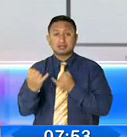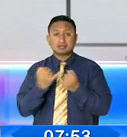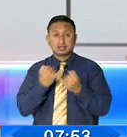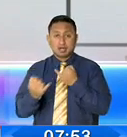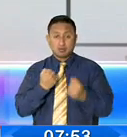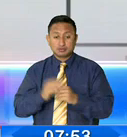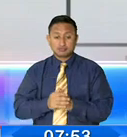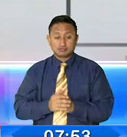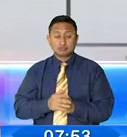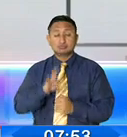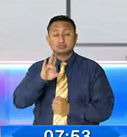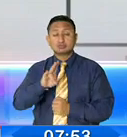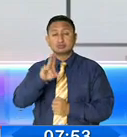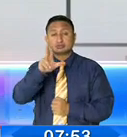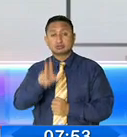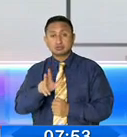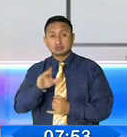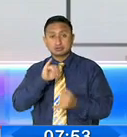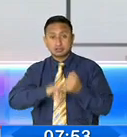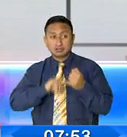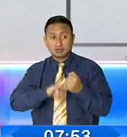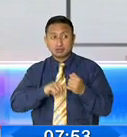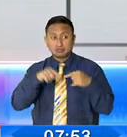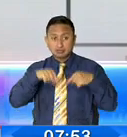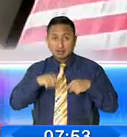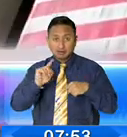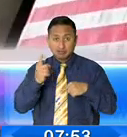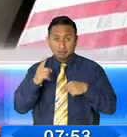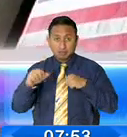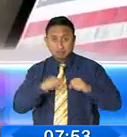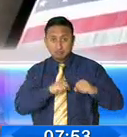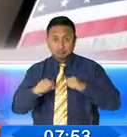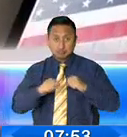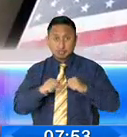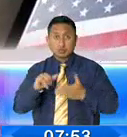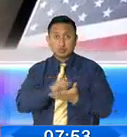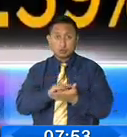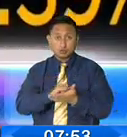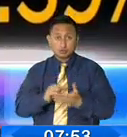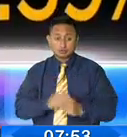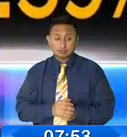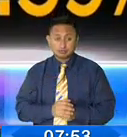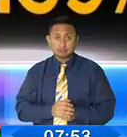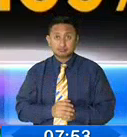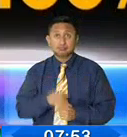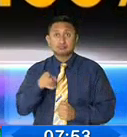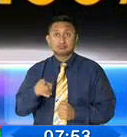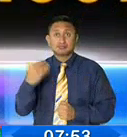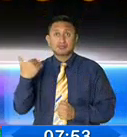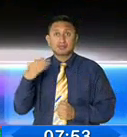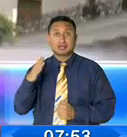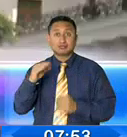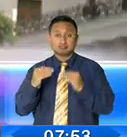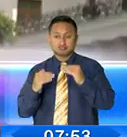73 centavos tan solo en las primeras operaciones de la Bolsa de Nueva York. Se trata del mayor salto de